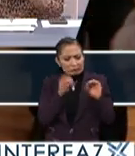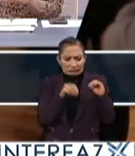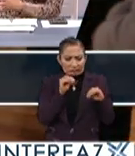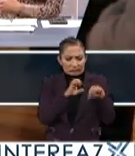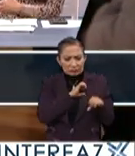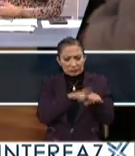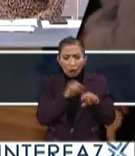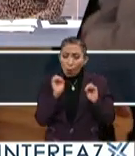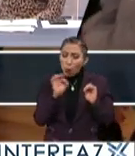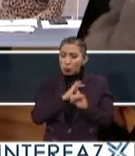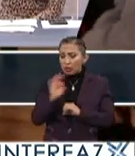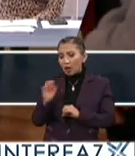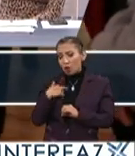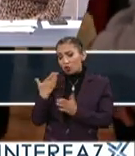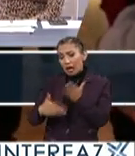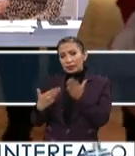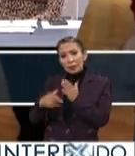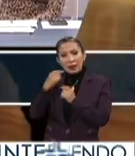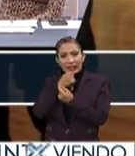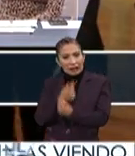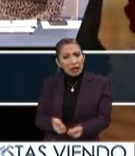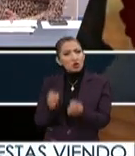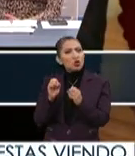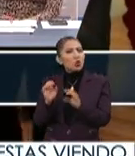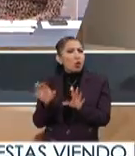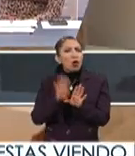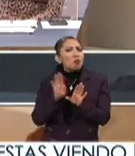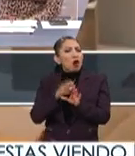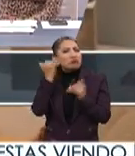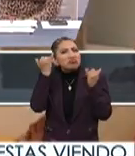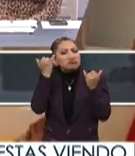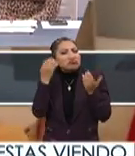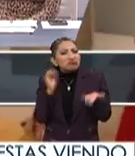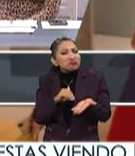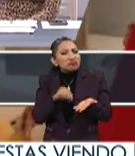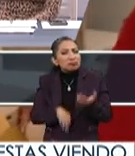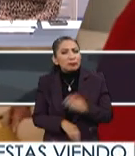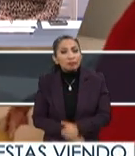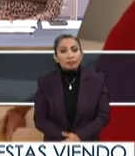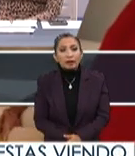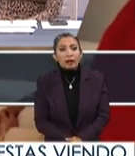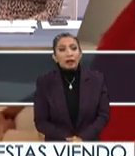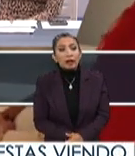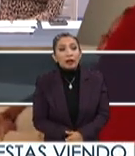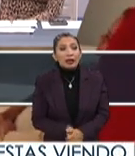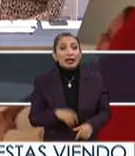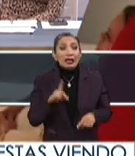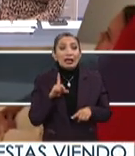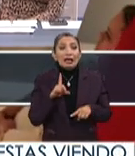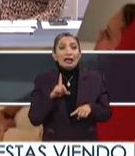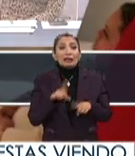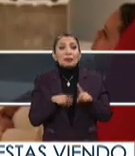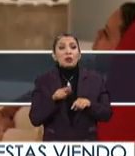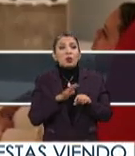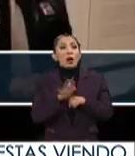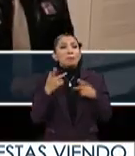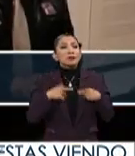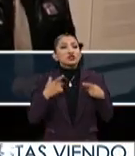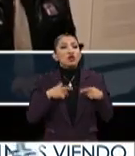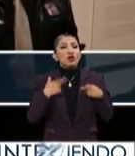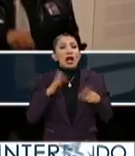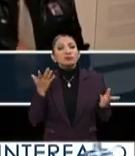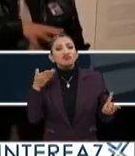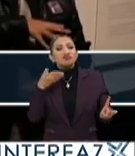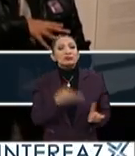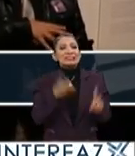como también se puede hacer un taller para niños, etcétera. ¿Cómo hacen esta curaduría? Digamos? Todo también depende de a qué público vamos a estar